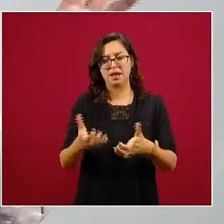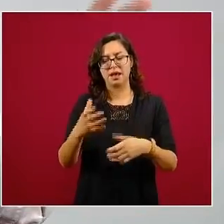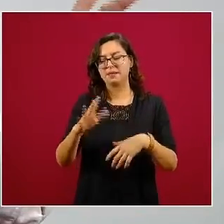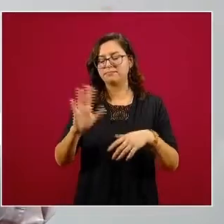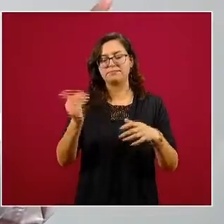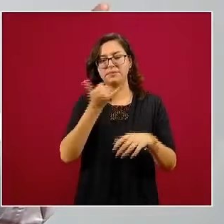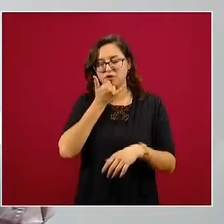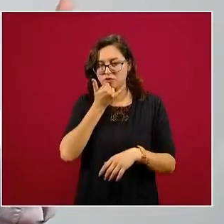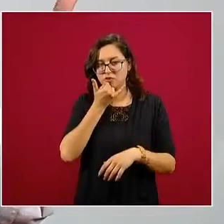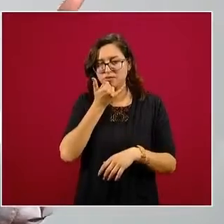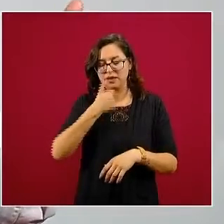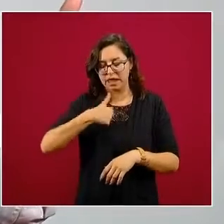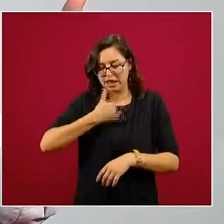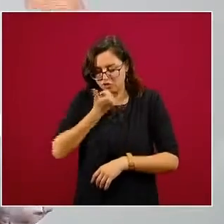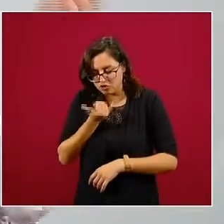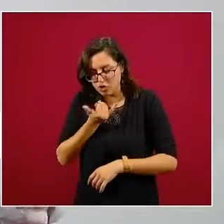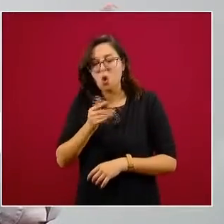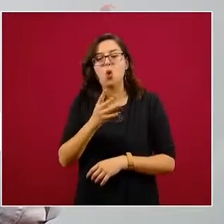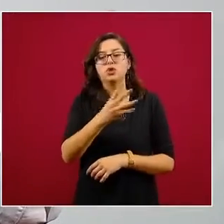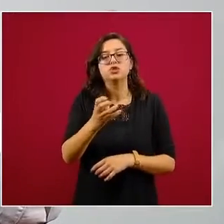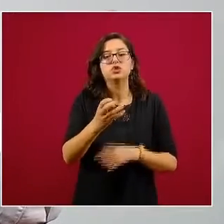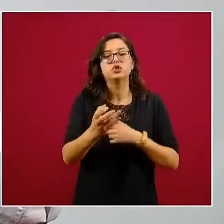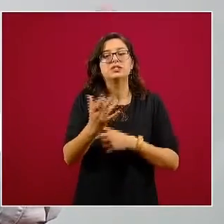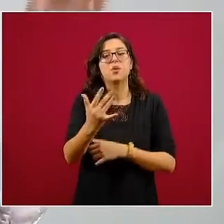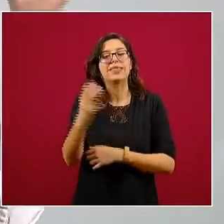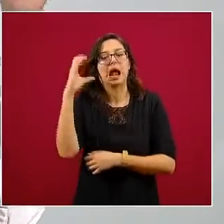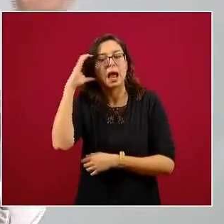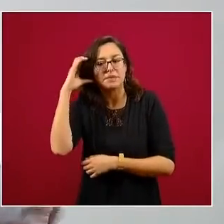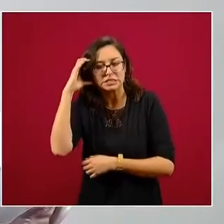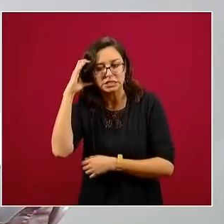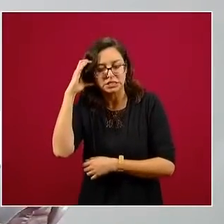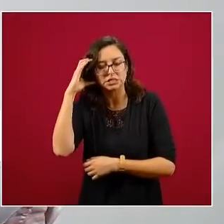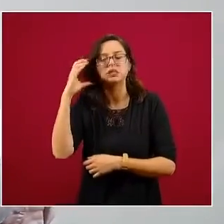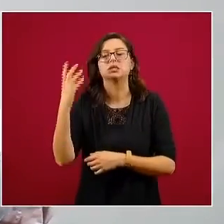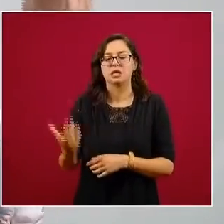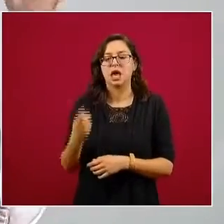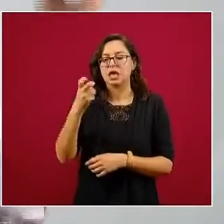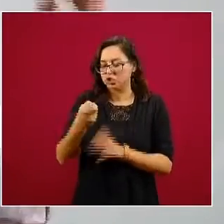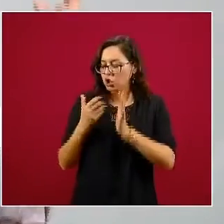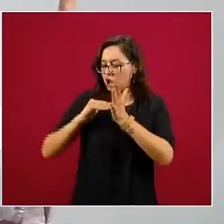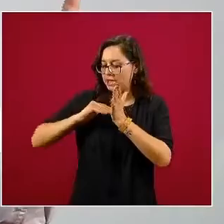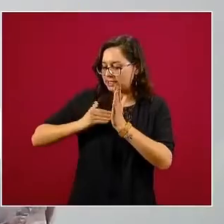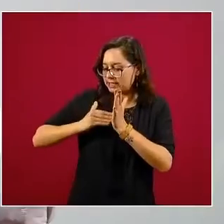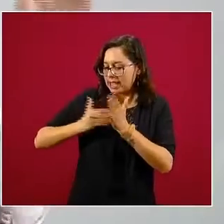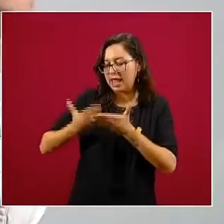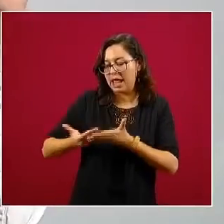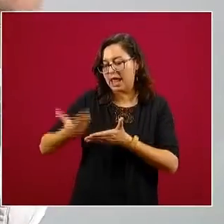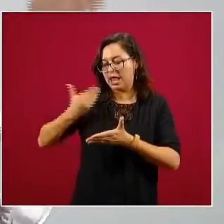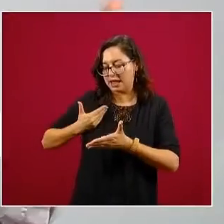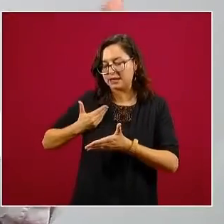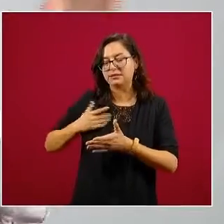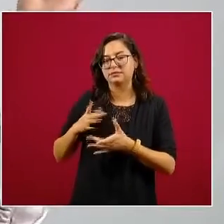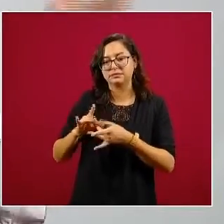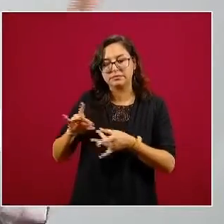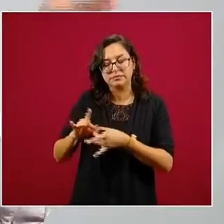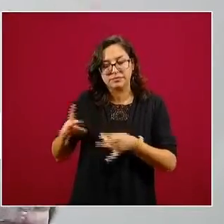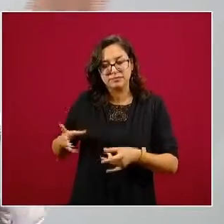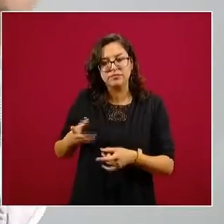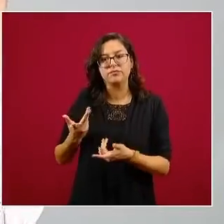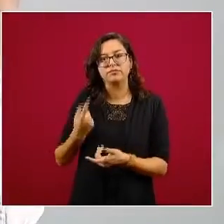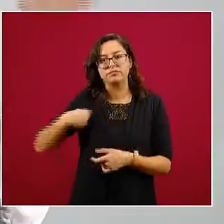Sí, con mucho gusto. Primero, yo creo que hay que distinguir entre reconversión y expansión, porque la reconversión empezó